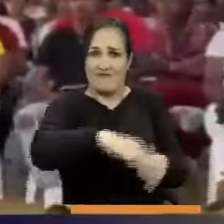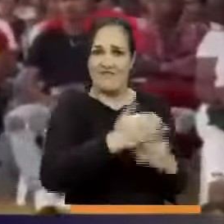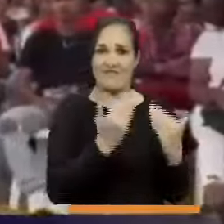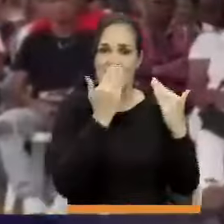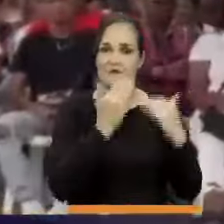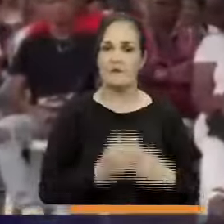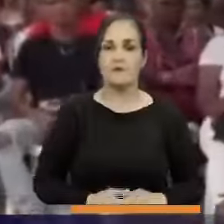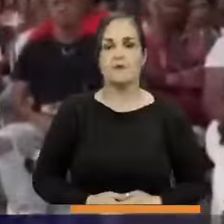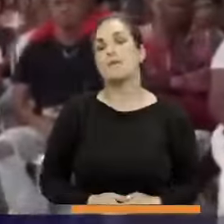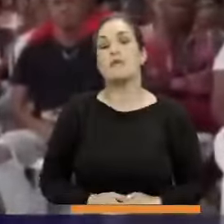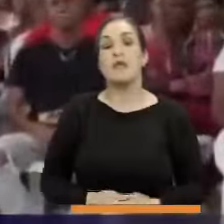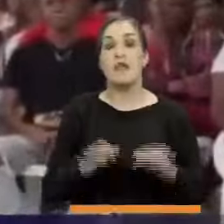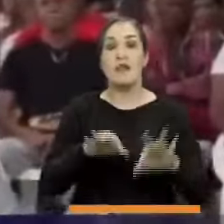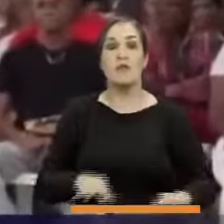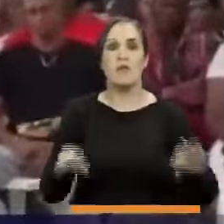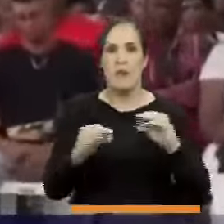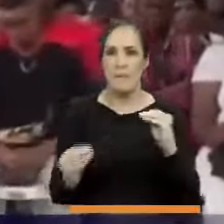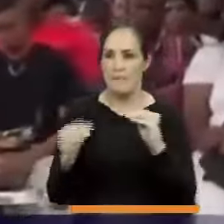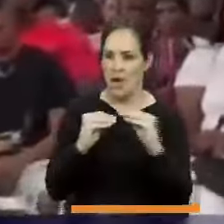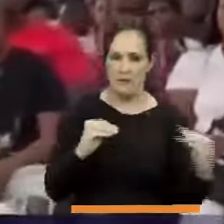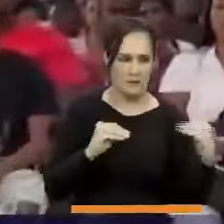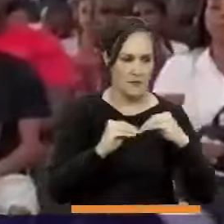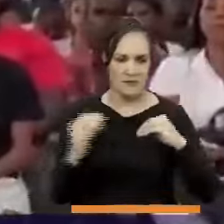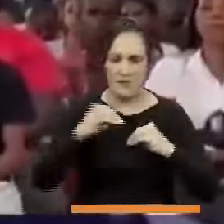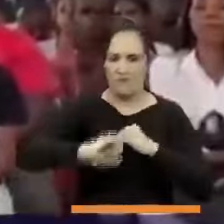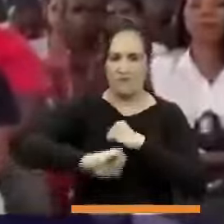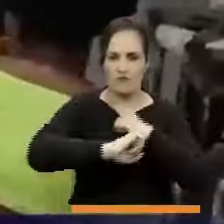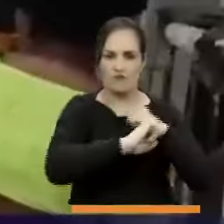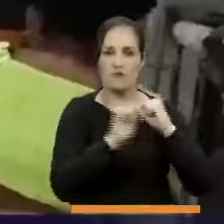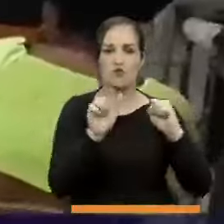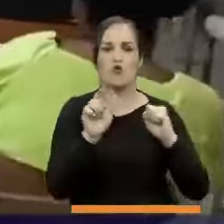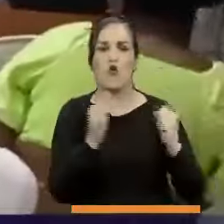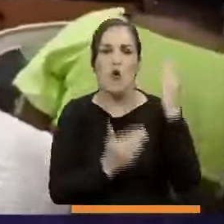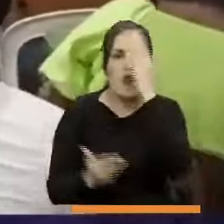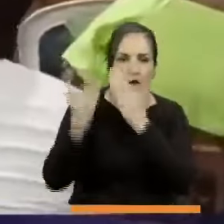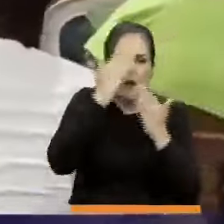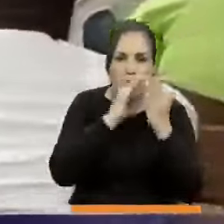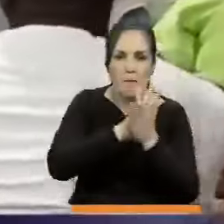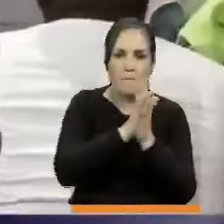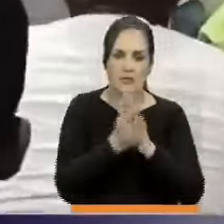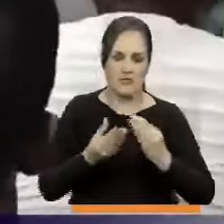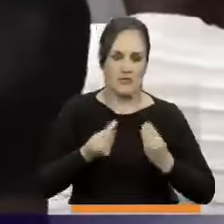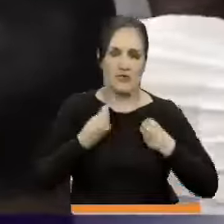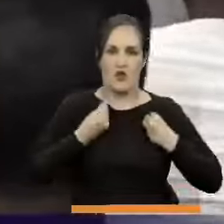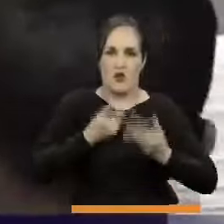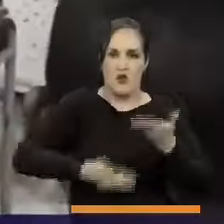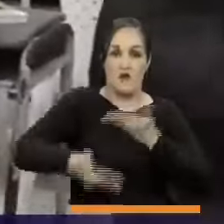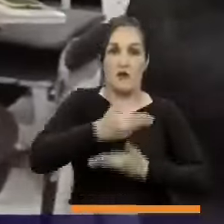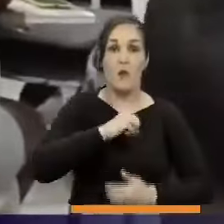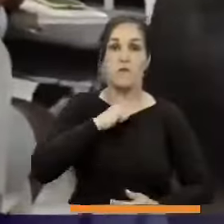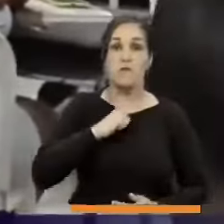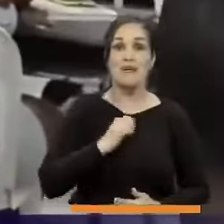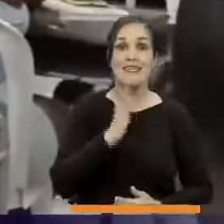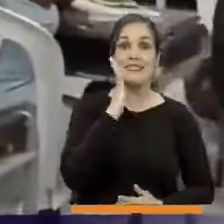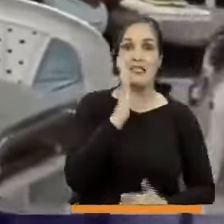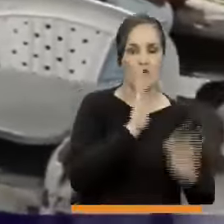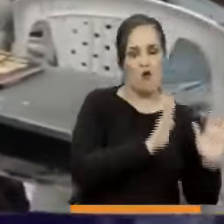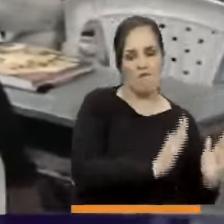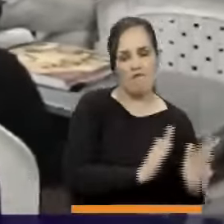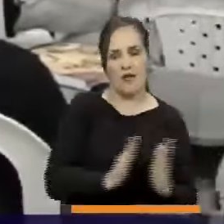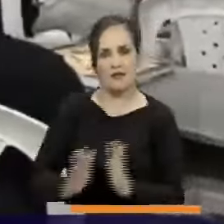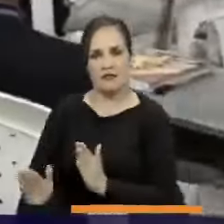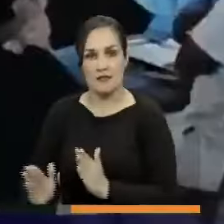Es importante seguir sumando esfuerzos al Laboratorio de Paz y Convivencia, dado que la estrategia cuenta con 5 facetas, tales como prevenir